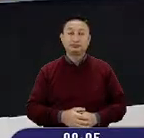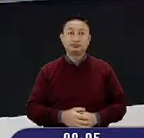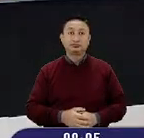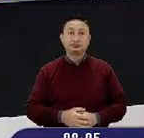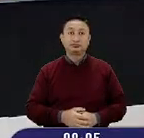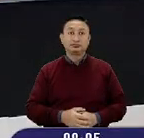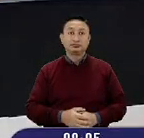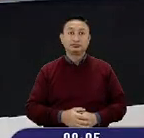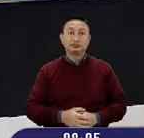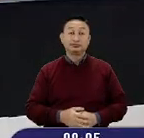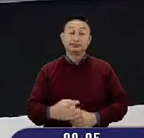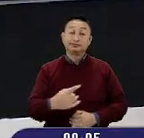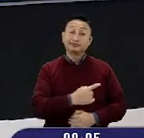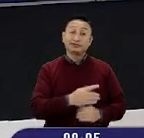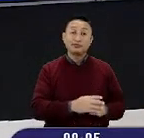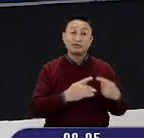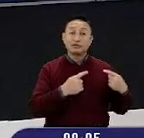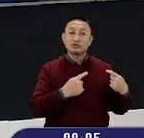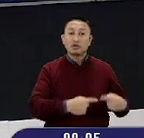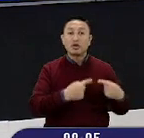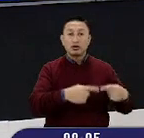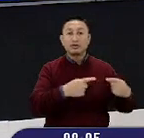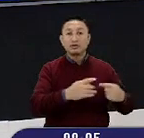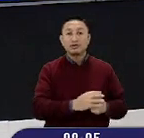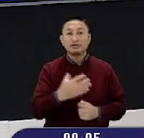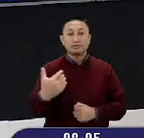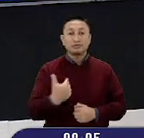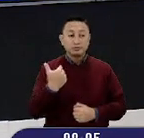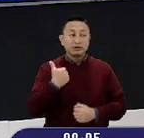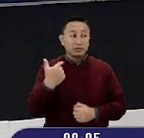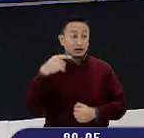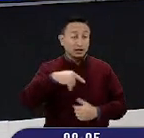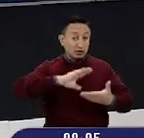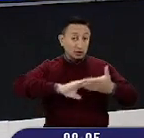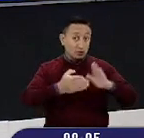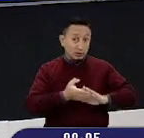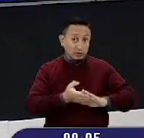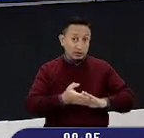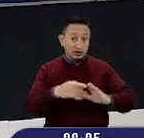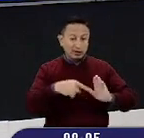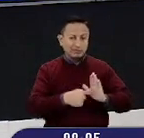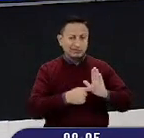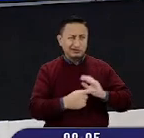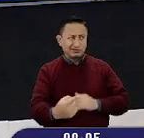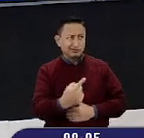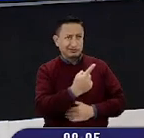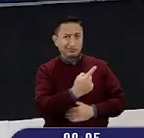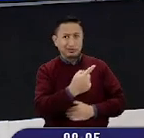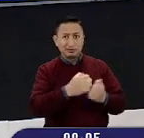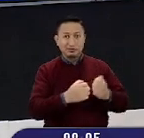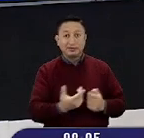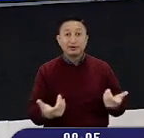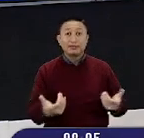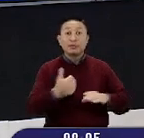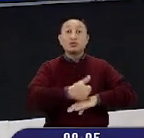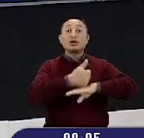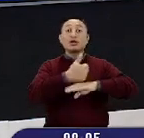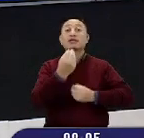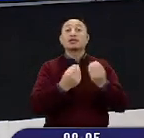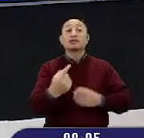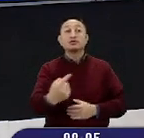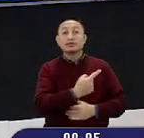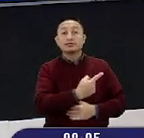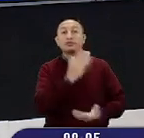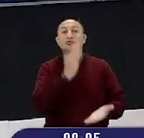Queja constante todos los días, registramos, y en comunidad, que es lo lamentable, mirar estos hechos. ¿Hasta cuándo, autoridades? ¿Hasta